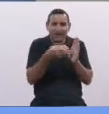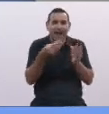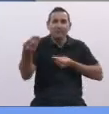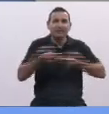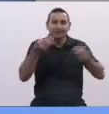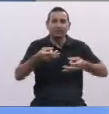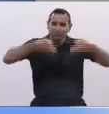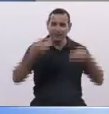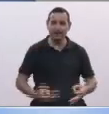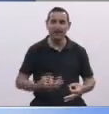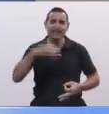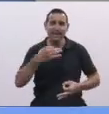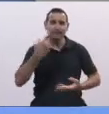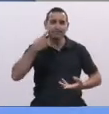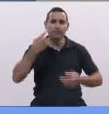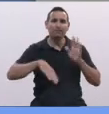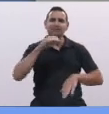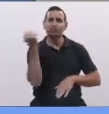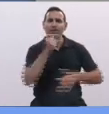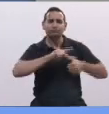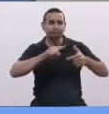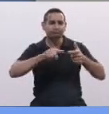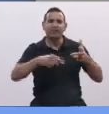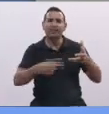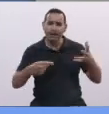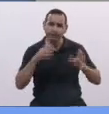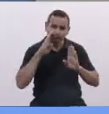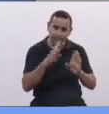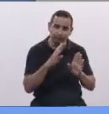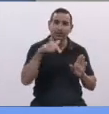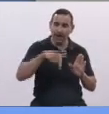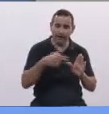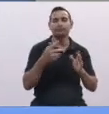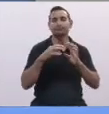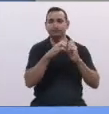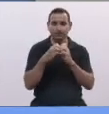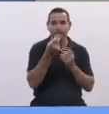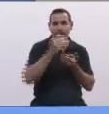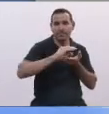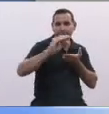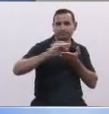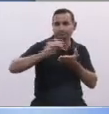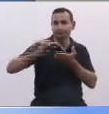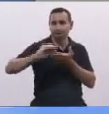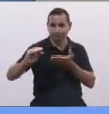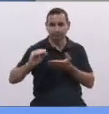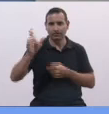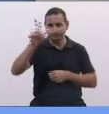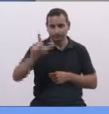buena administración, que fijemos prioridades y a partir de ahí discutamos la redistribución de los recursos en la